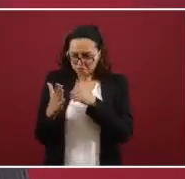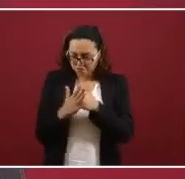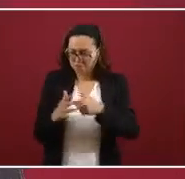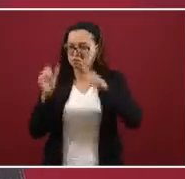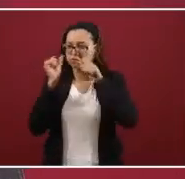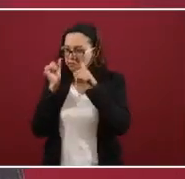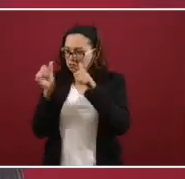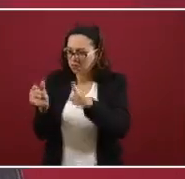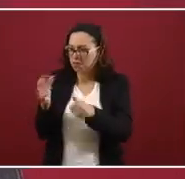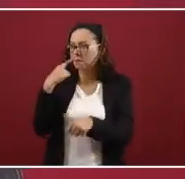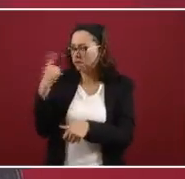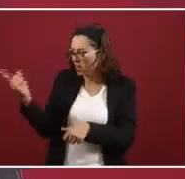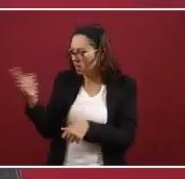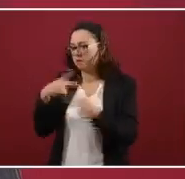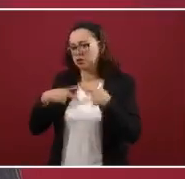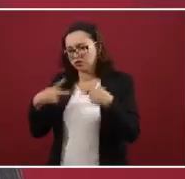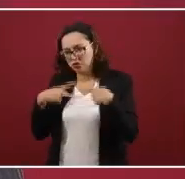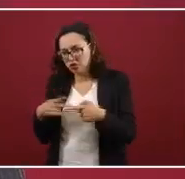quién corresponde